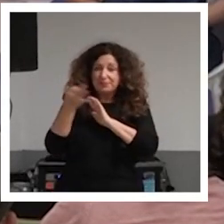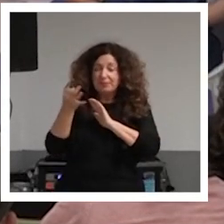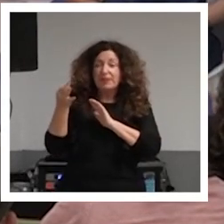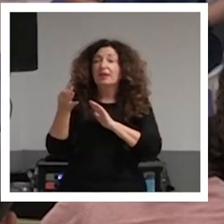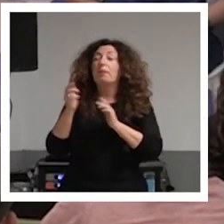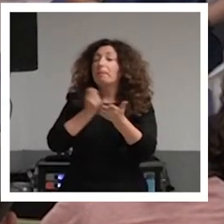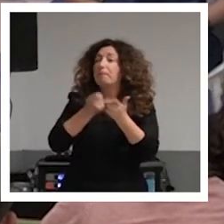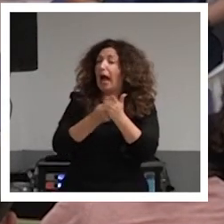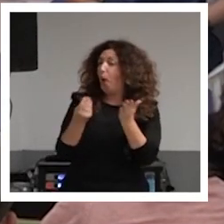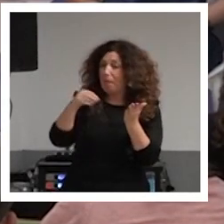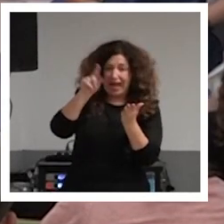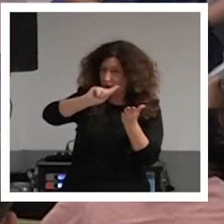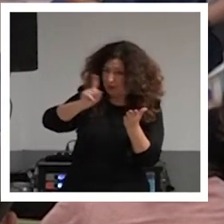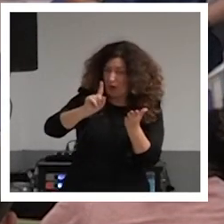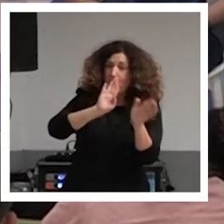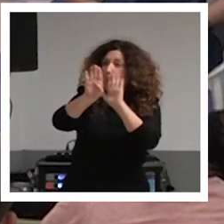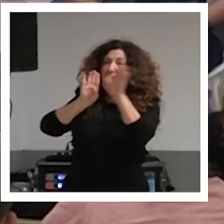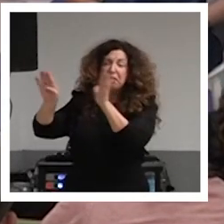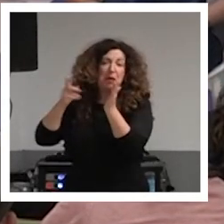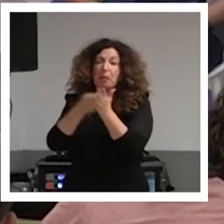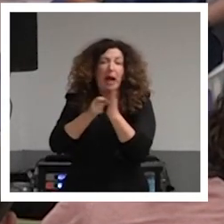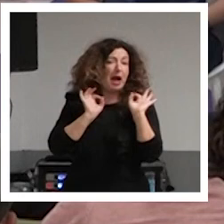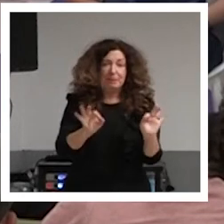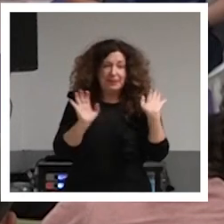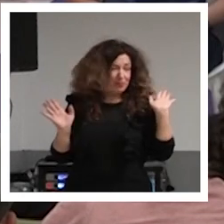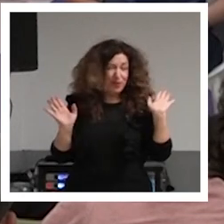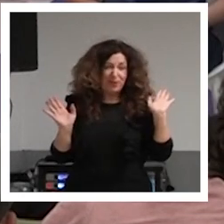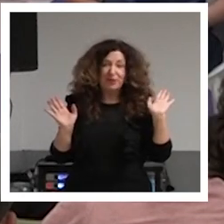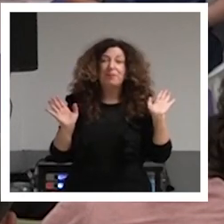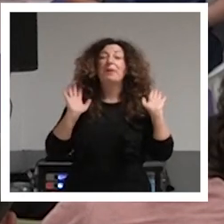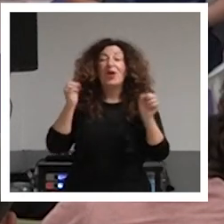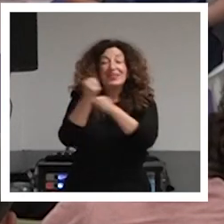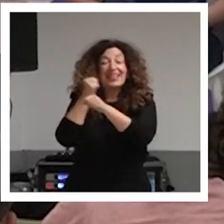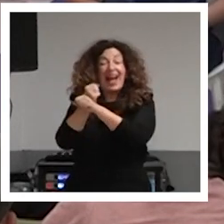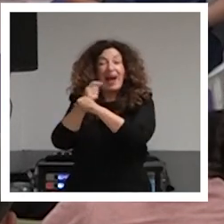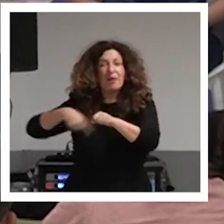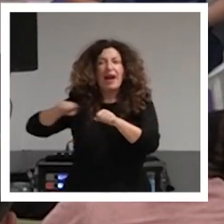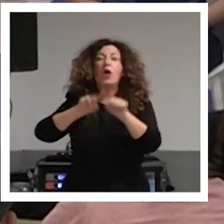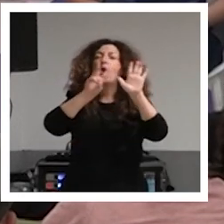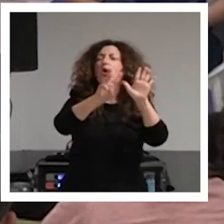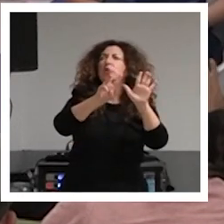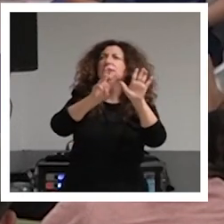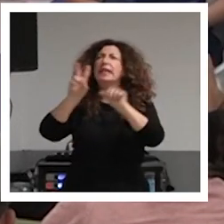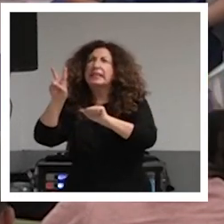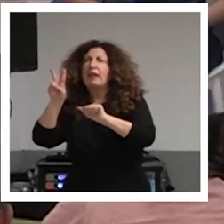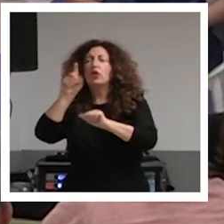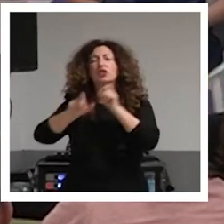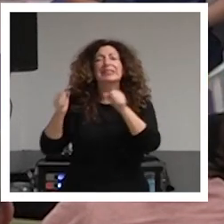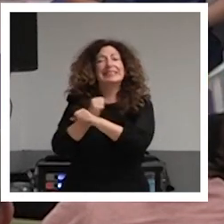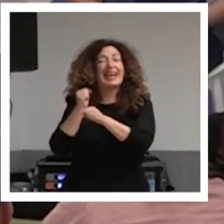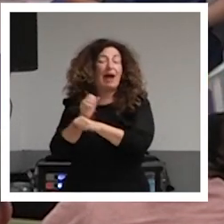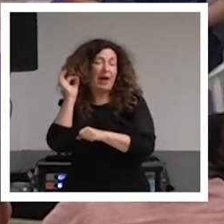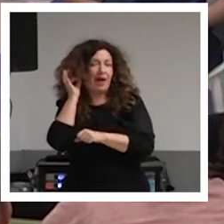costarle un euro más a los vecinos se vecina de alcorcón los trabajadores las trabajadoras pues son 81 82 trabajadoras